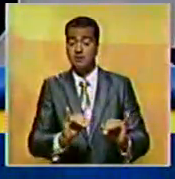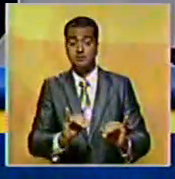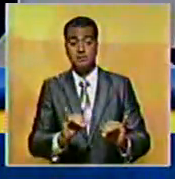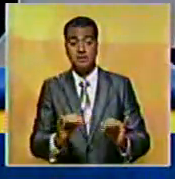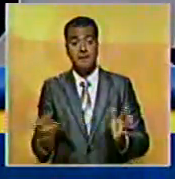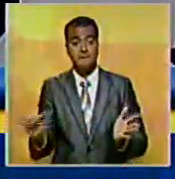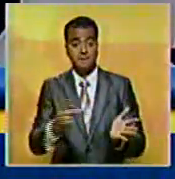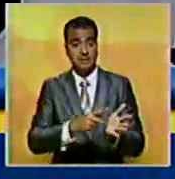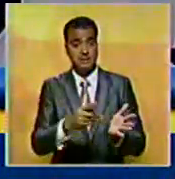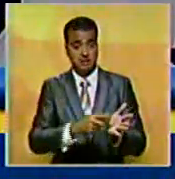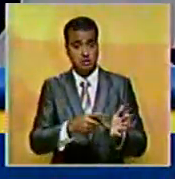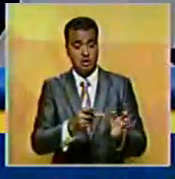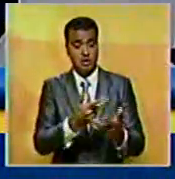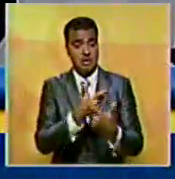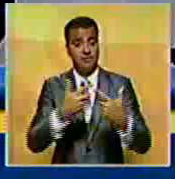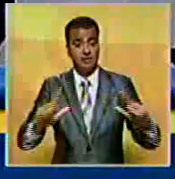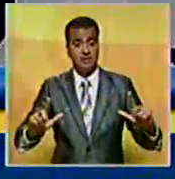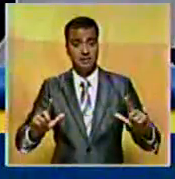medidas